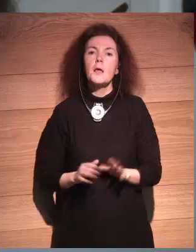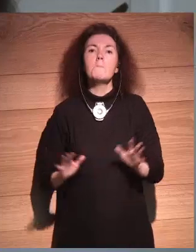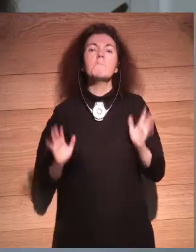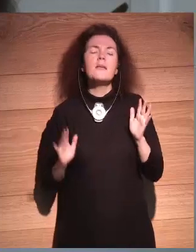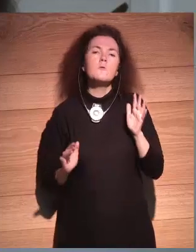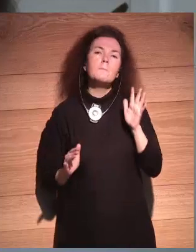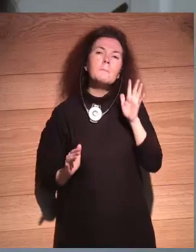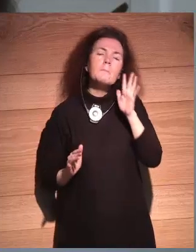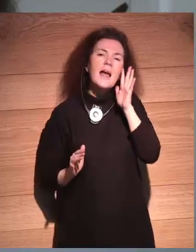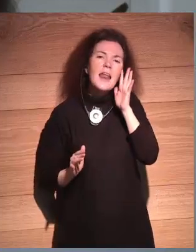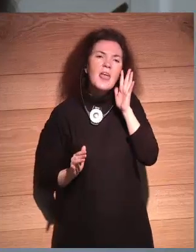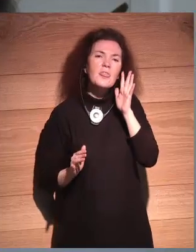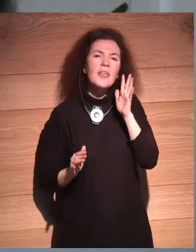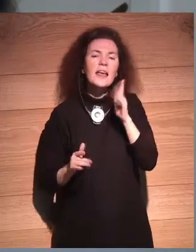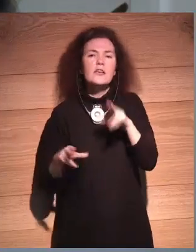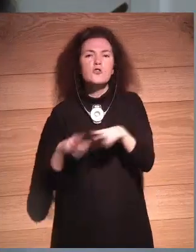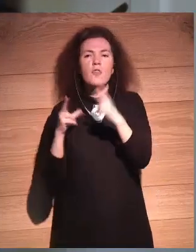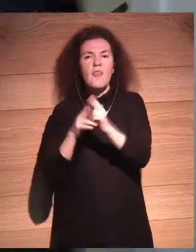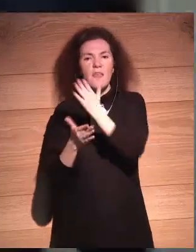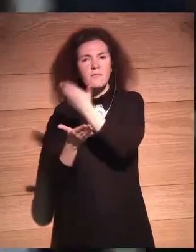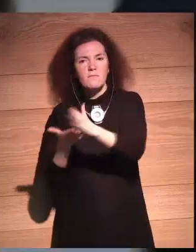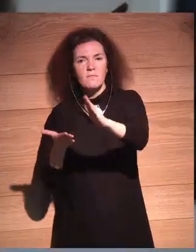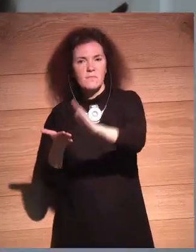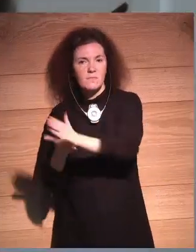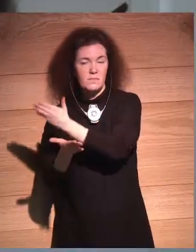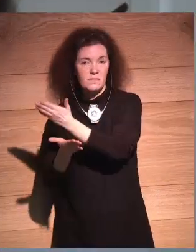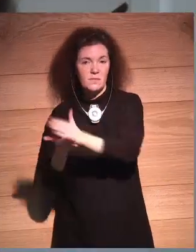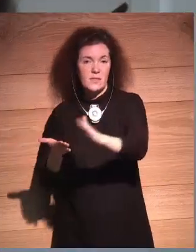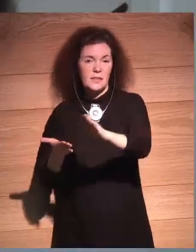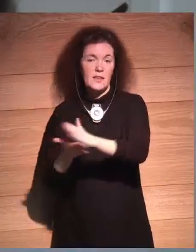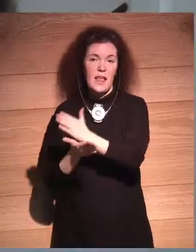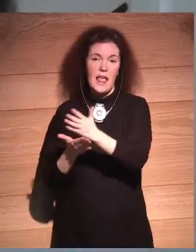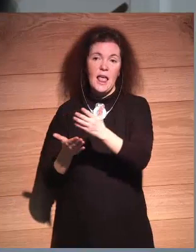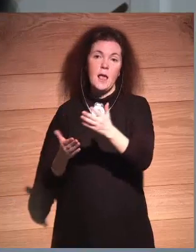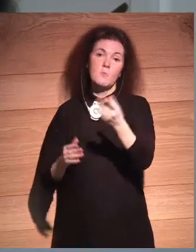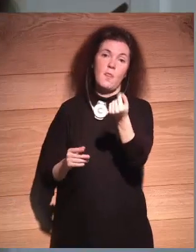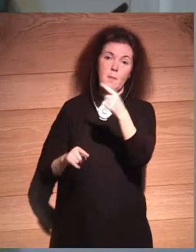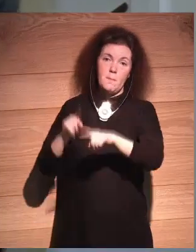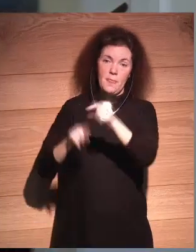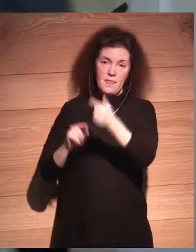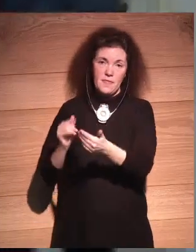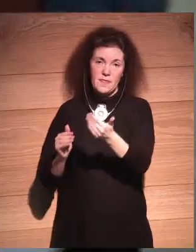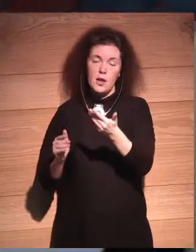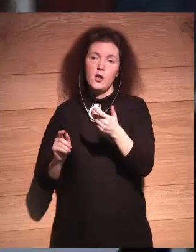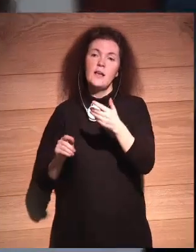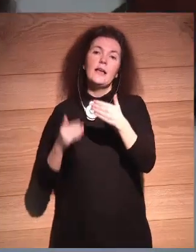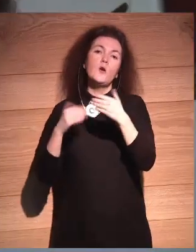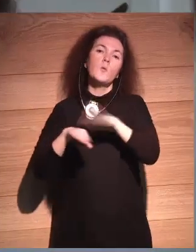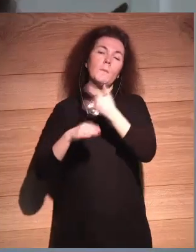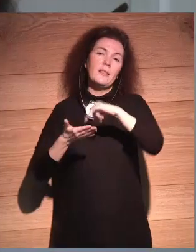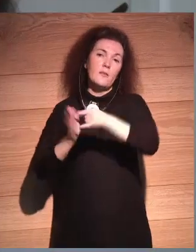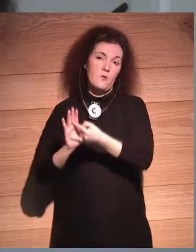Pero parece ser que la división de la sociedad en clases se va a aumentar debido a esta tecnología.